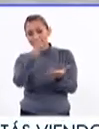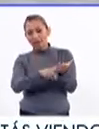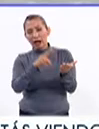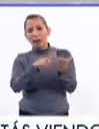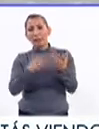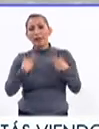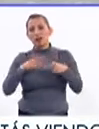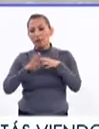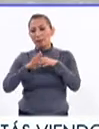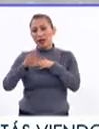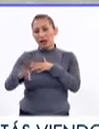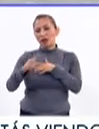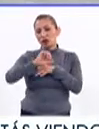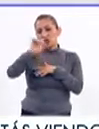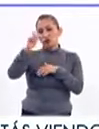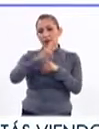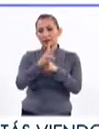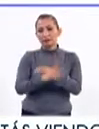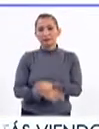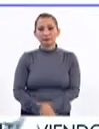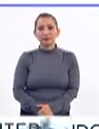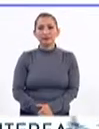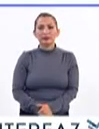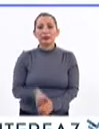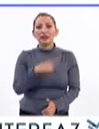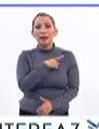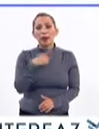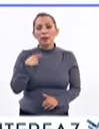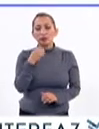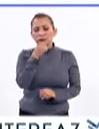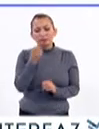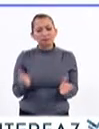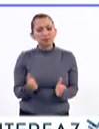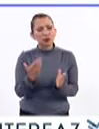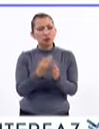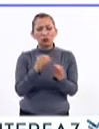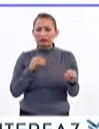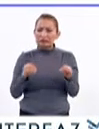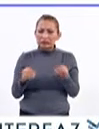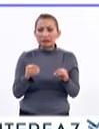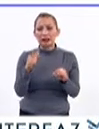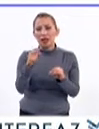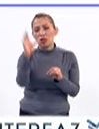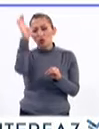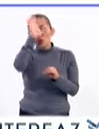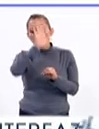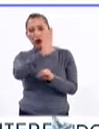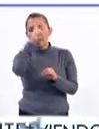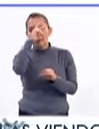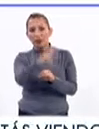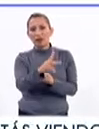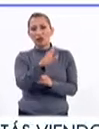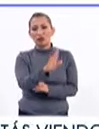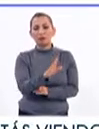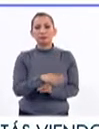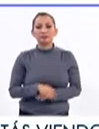a migrantes en el extranjero. Tenemos que hacer una promoción muy activa de la identidad cultural